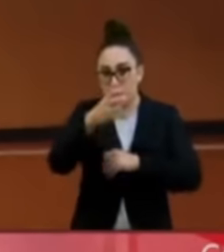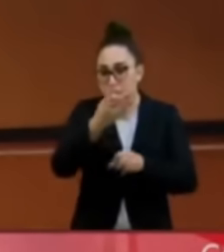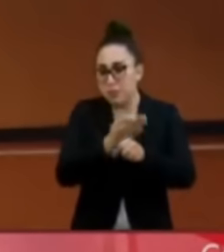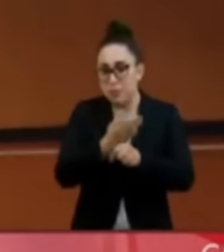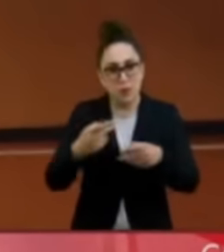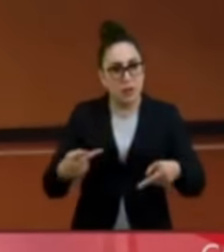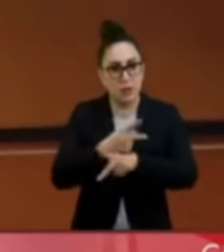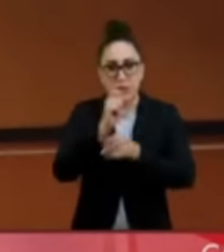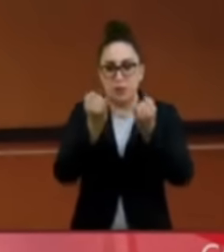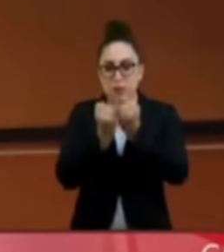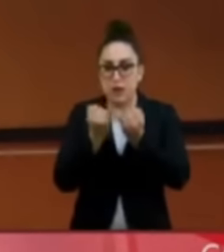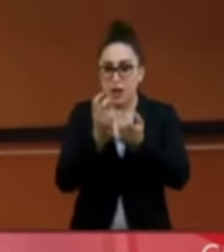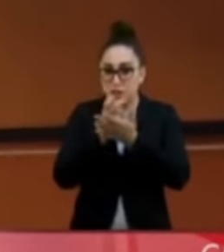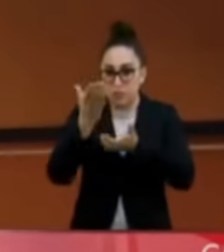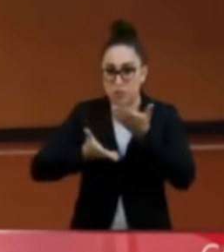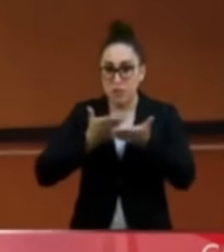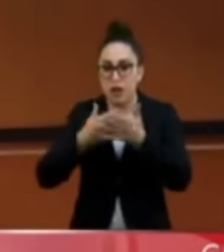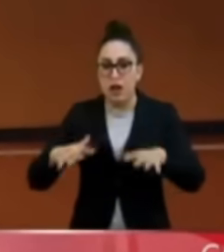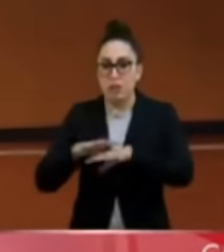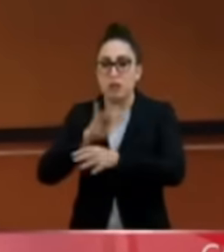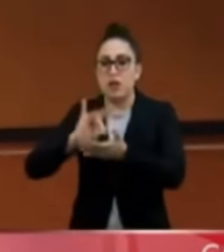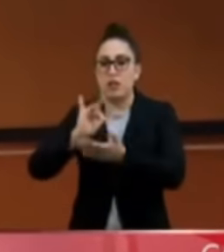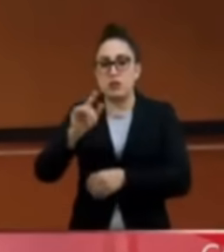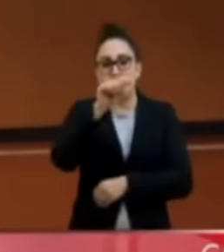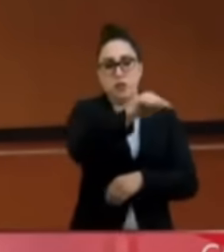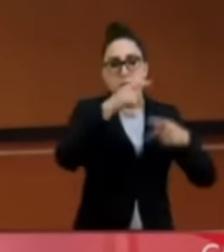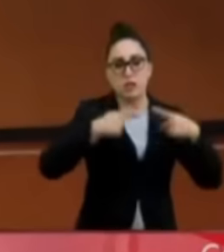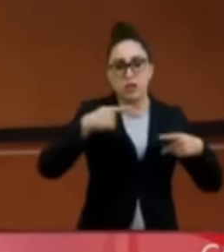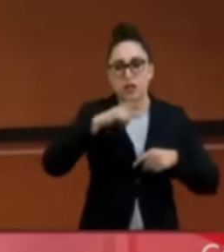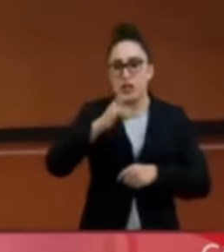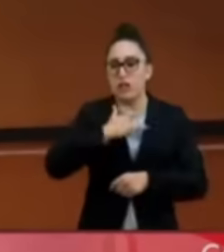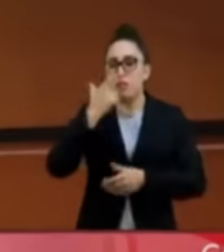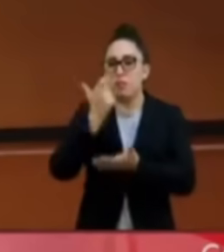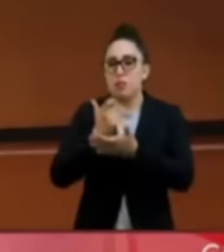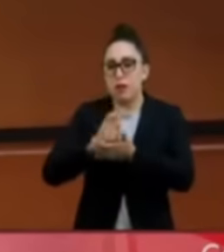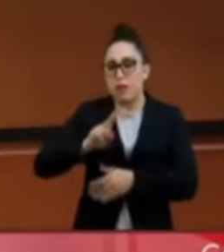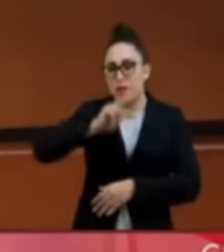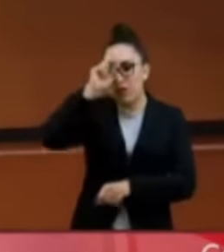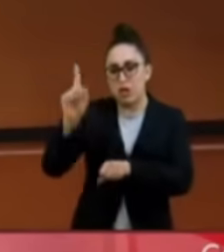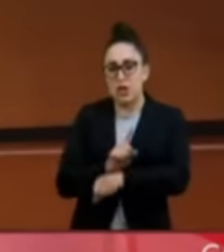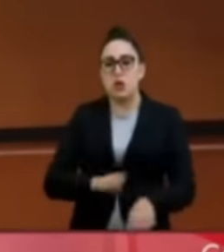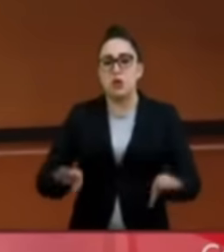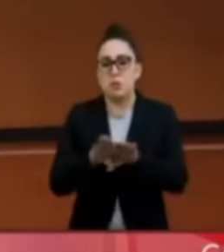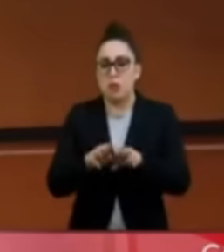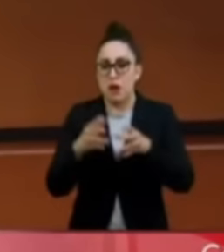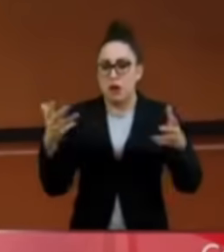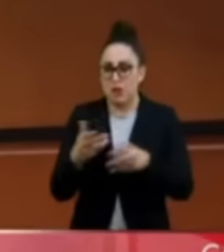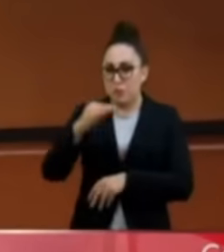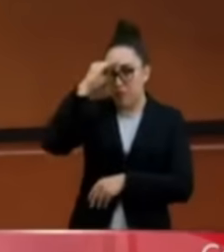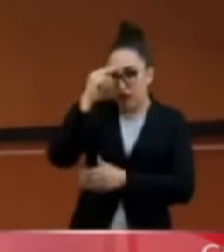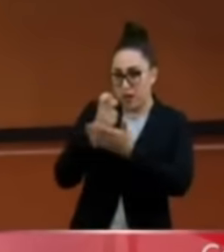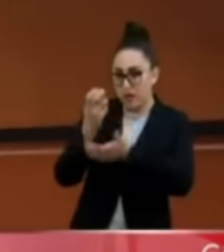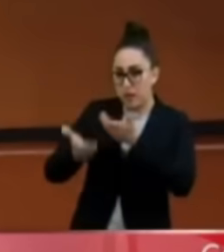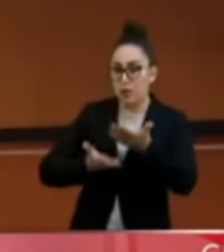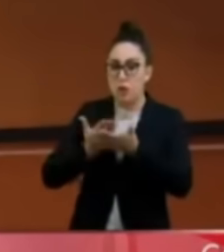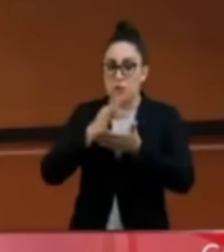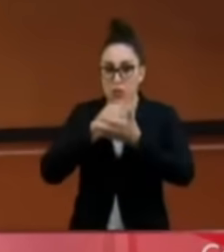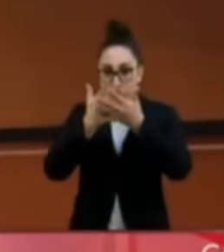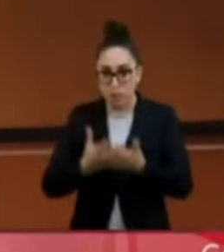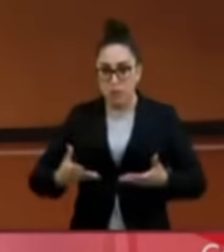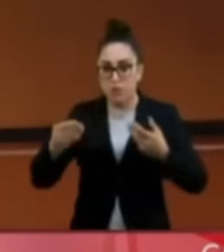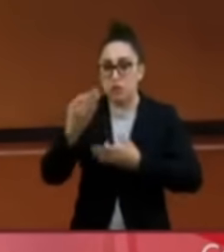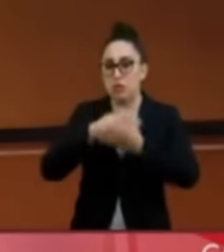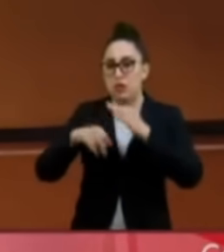caso. No hay manera de sostener en un sano juicio que esta reforma pueda mejorar de manera esencial el sistema